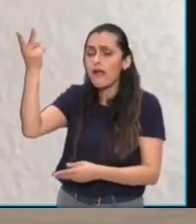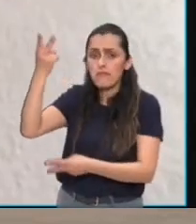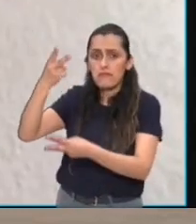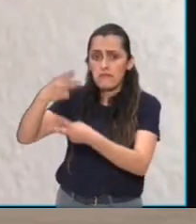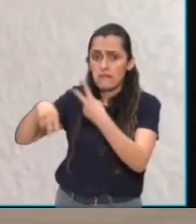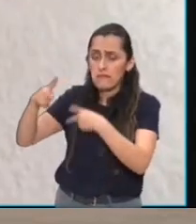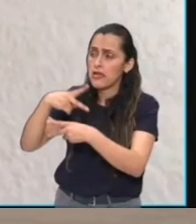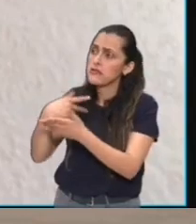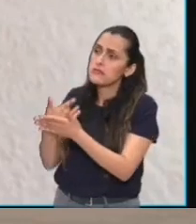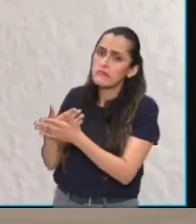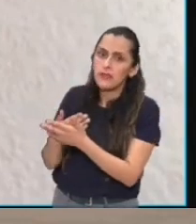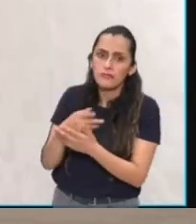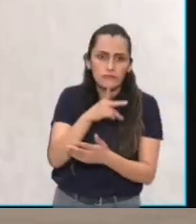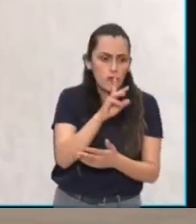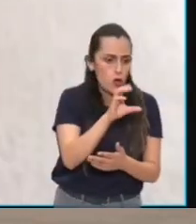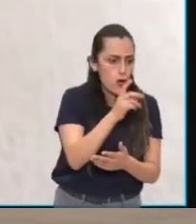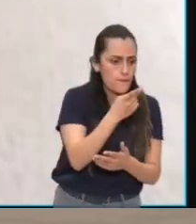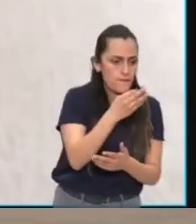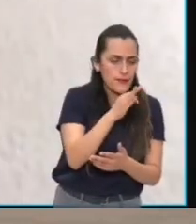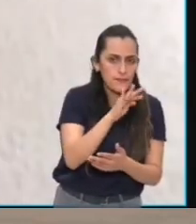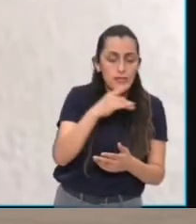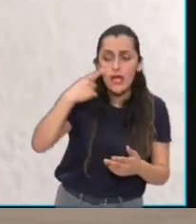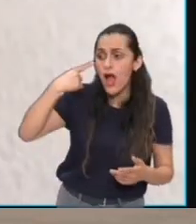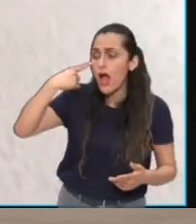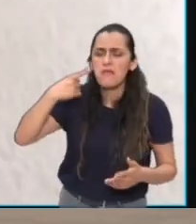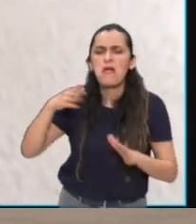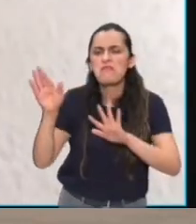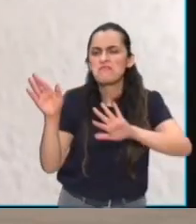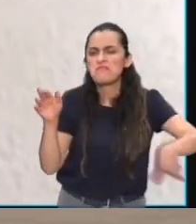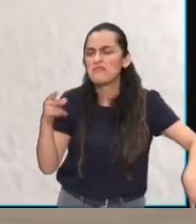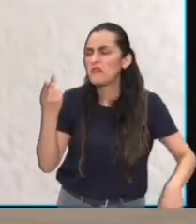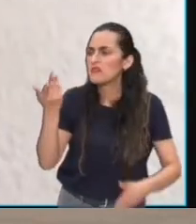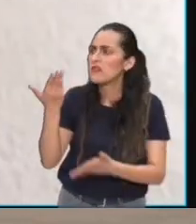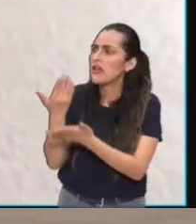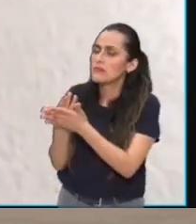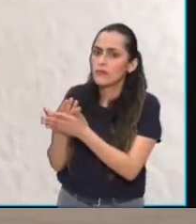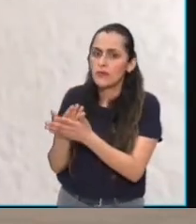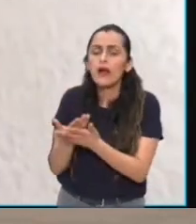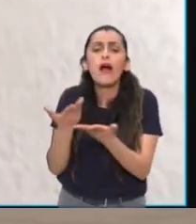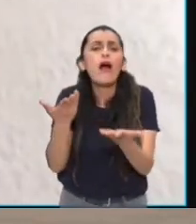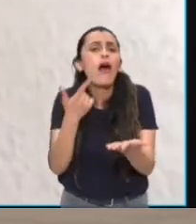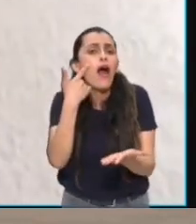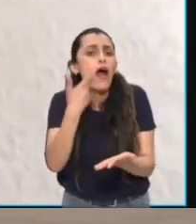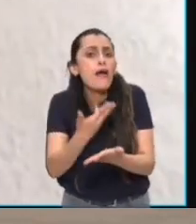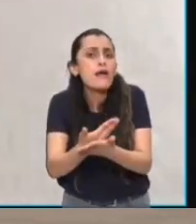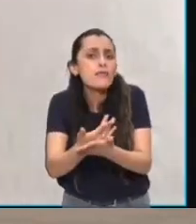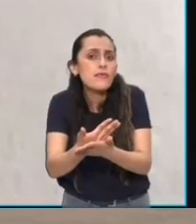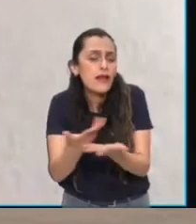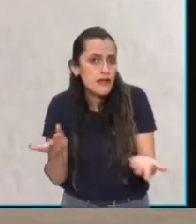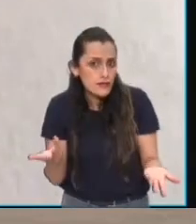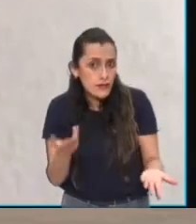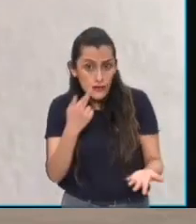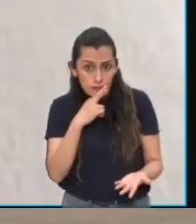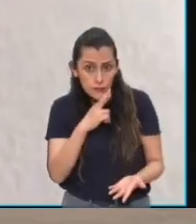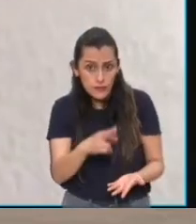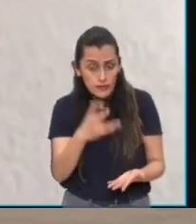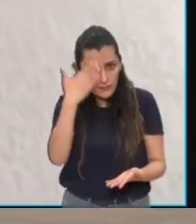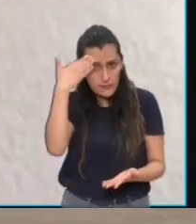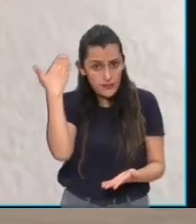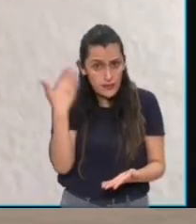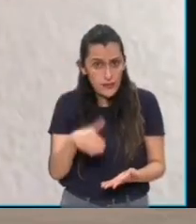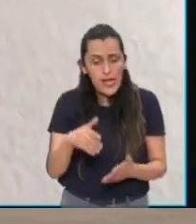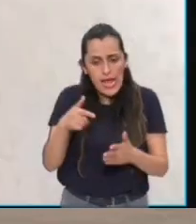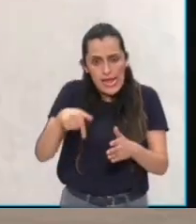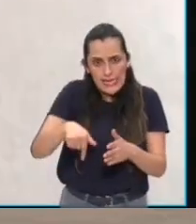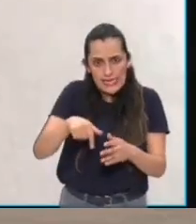contar con el aval de COFEPRIS. Yo quisiera que me respondieran si realmente van a llegar o no, porque quiero decirles que ya hay una sentencia a